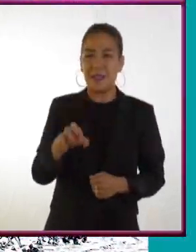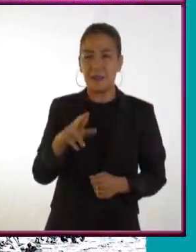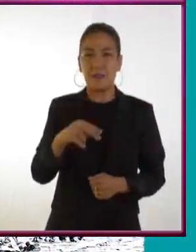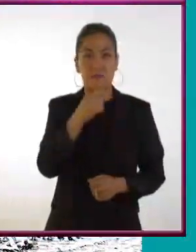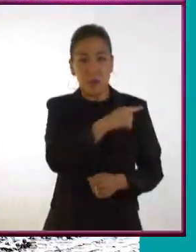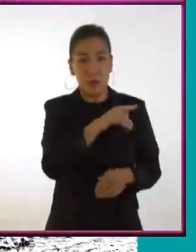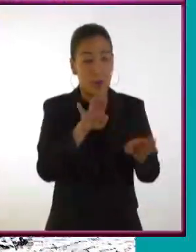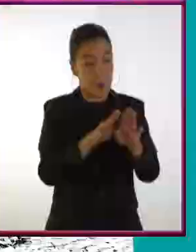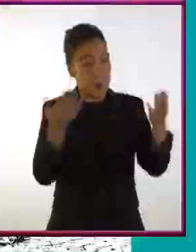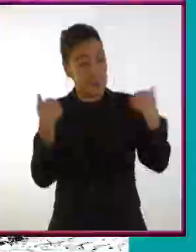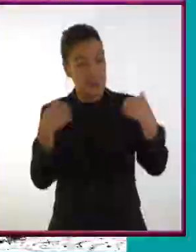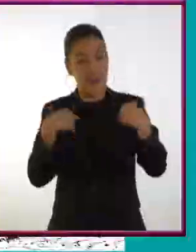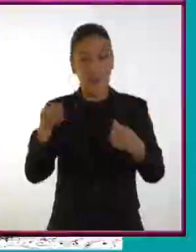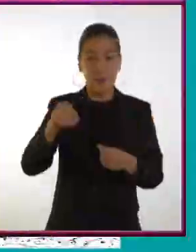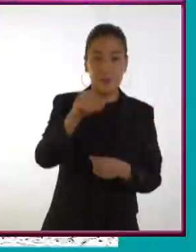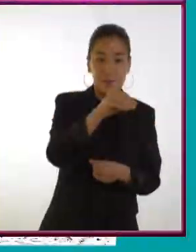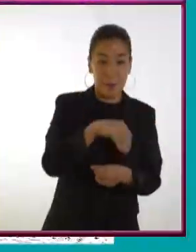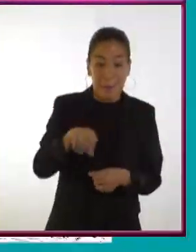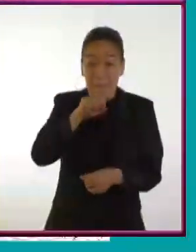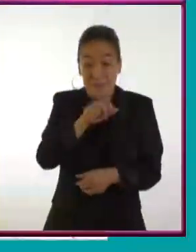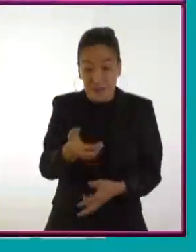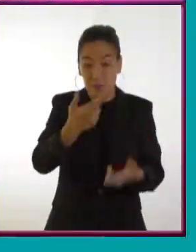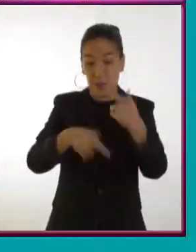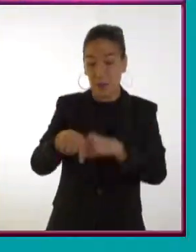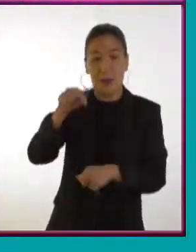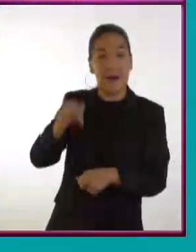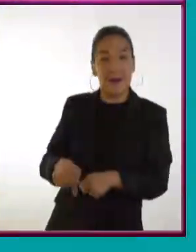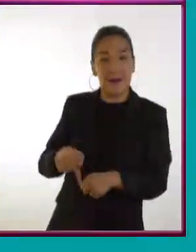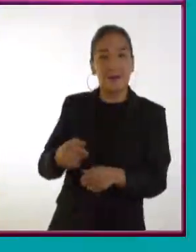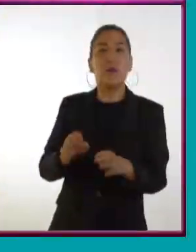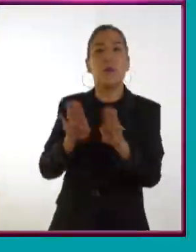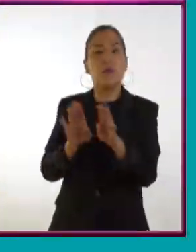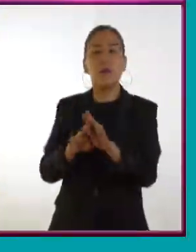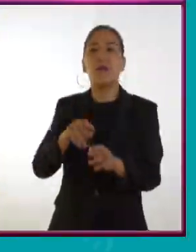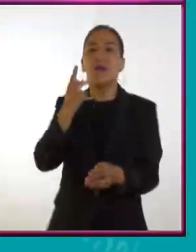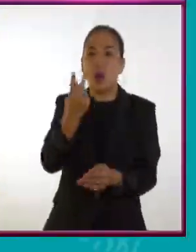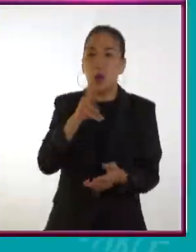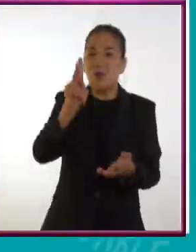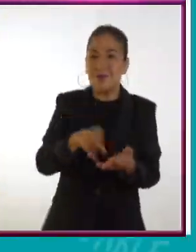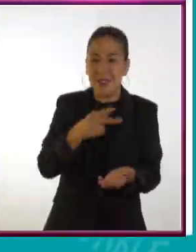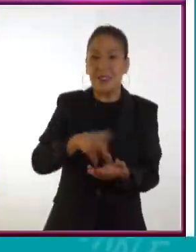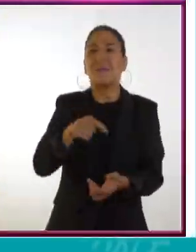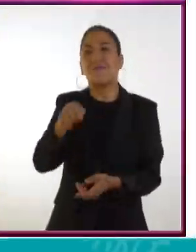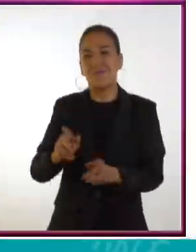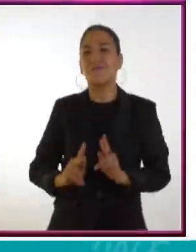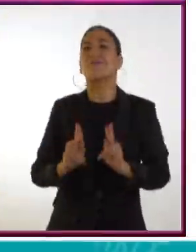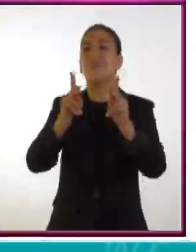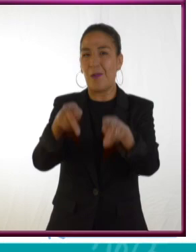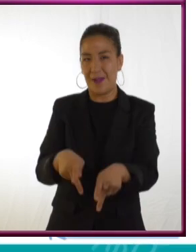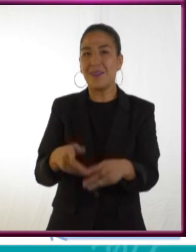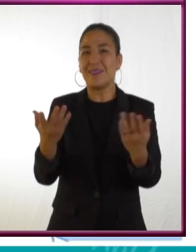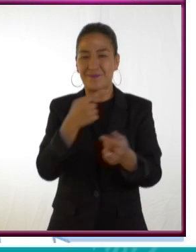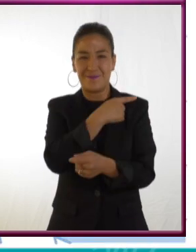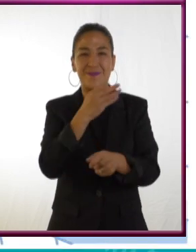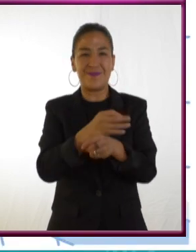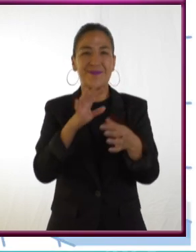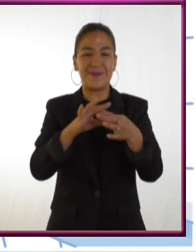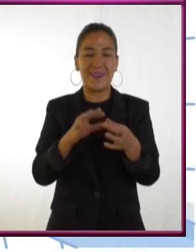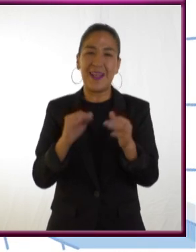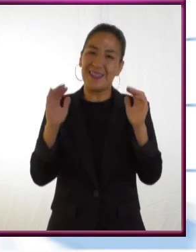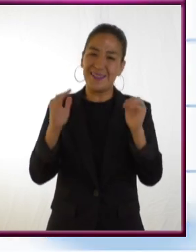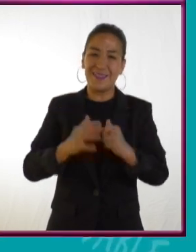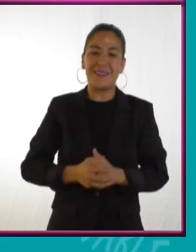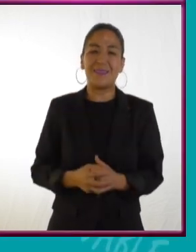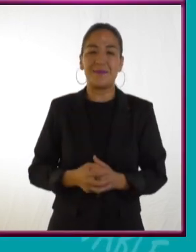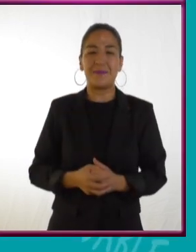No se puede realizar el paseo y regresar al punto de partida sin cruzar 2 veces por algún puente.